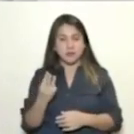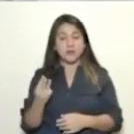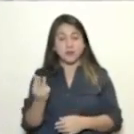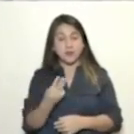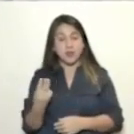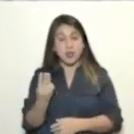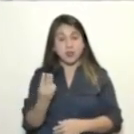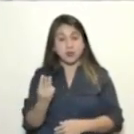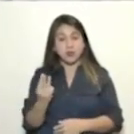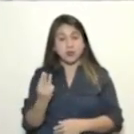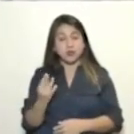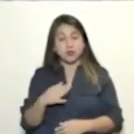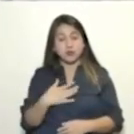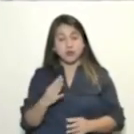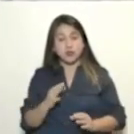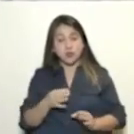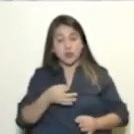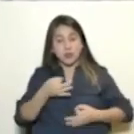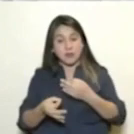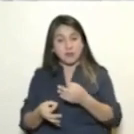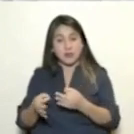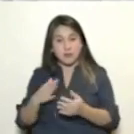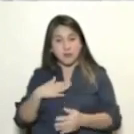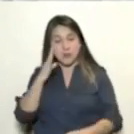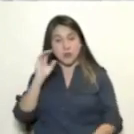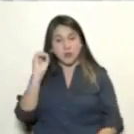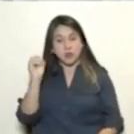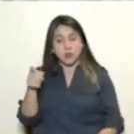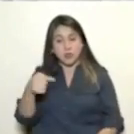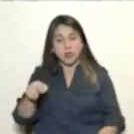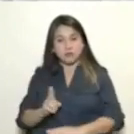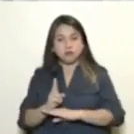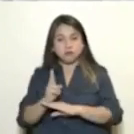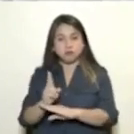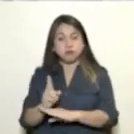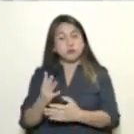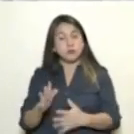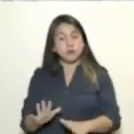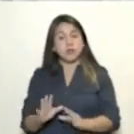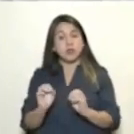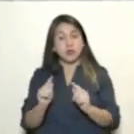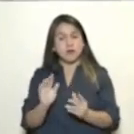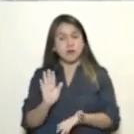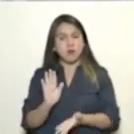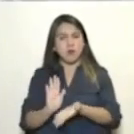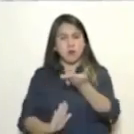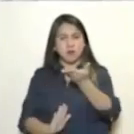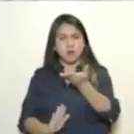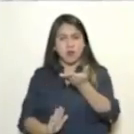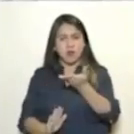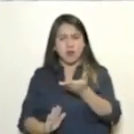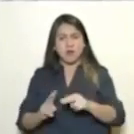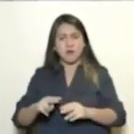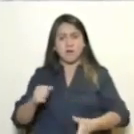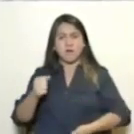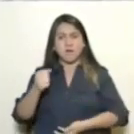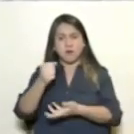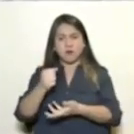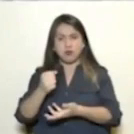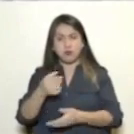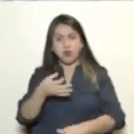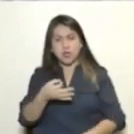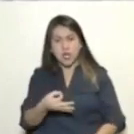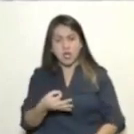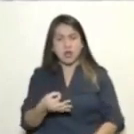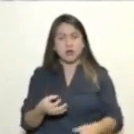ellos decíamos nuestras opiniones. Y ahí entonces se dijo ya, vamos a aumentar el capital del Fondo Monetario, vamos a hacer